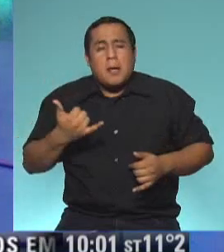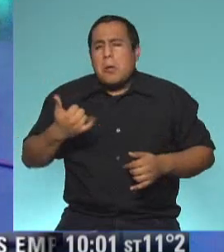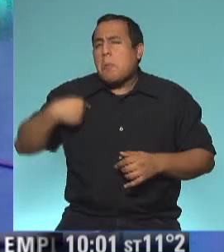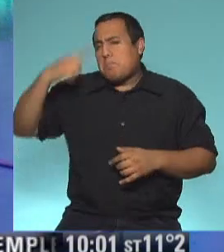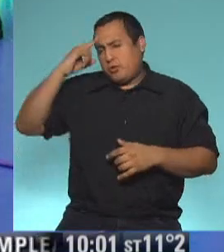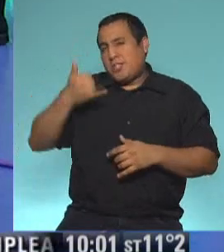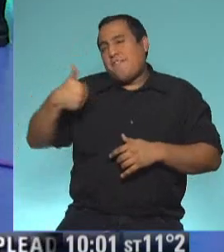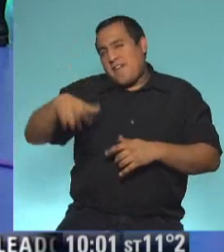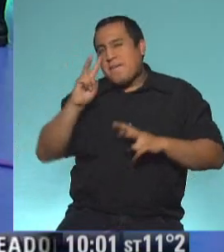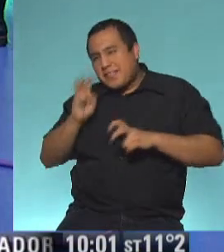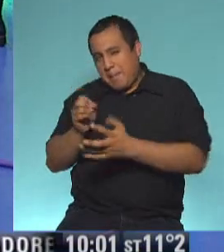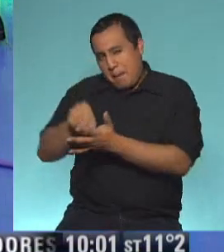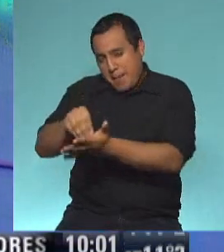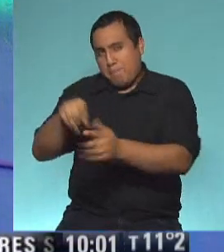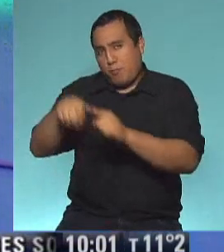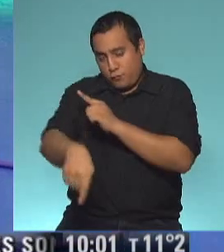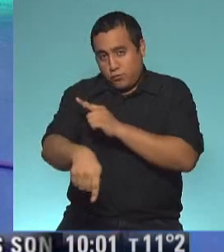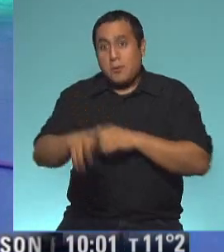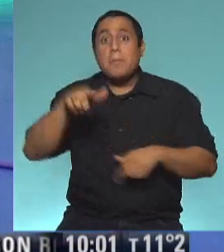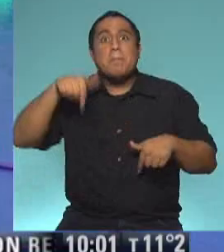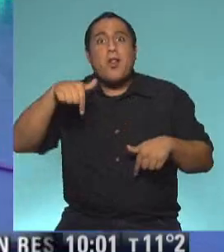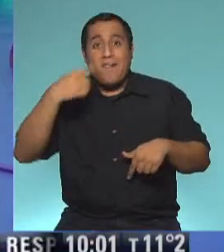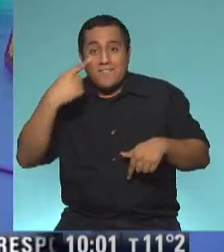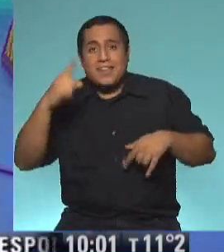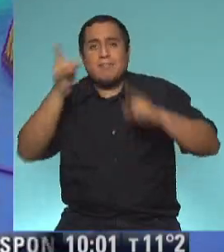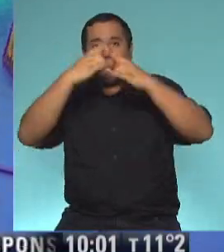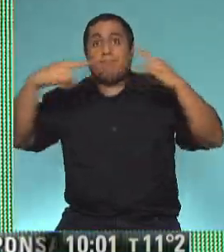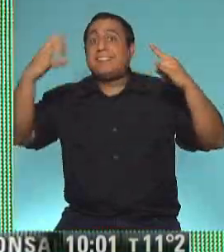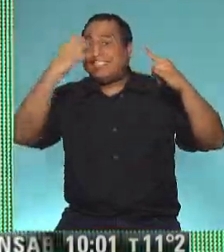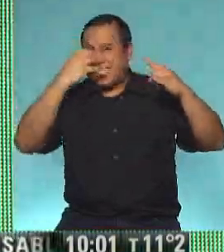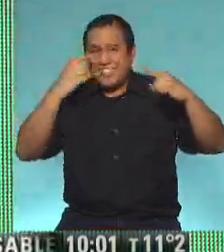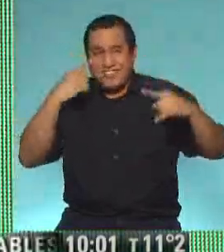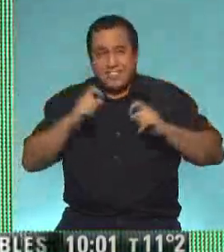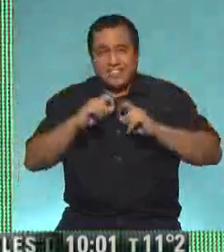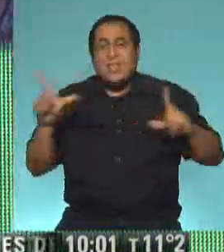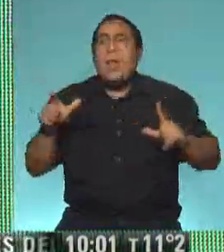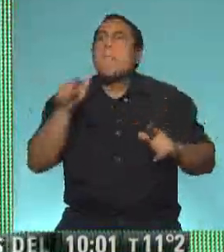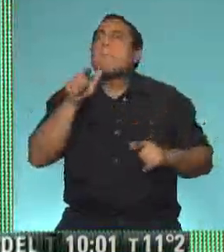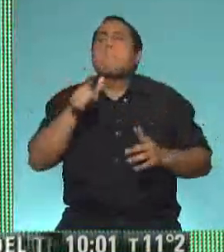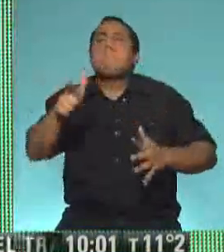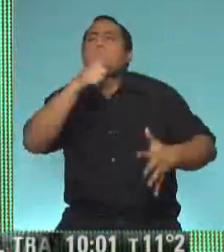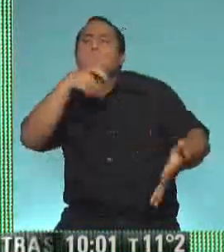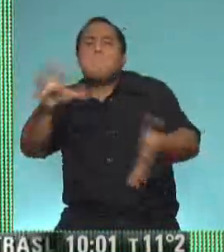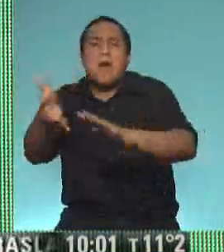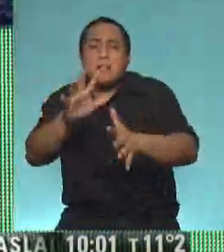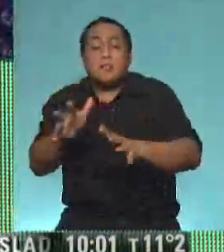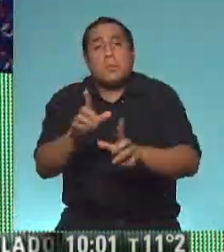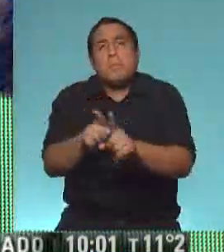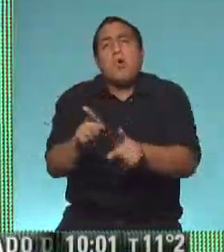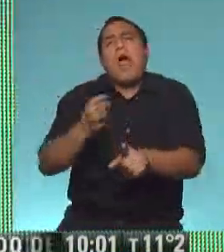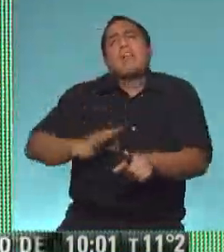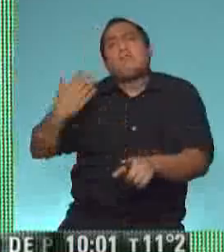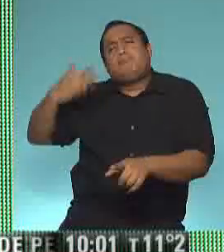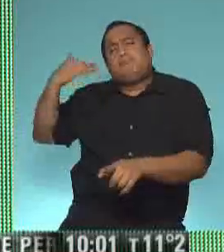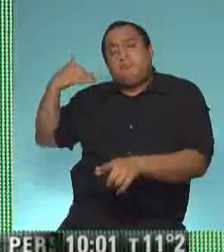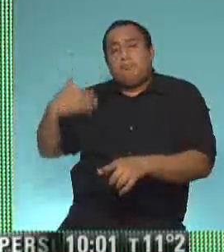creo que después lo contaremos. Está bueno que estamos acá dentro del circo. Este circo es algo parecido a lo que era hace muchísimos años.